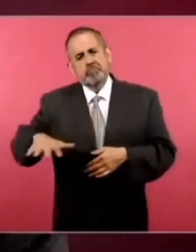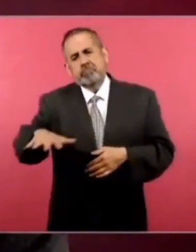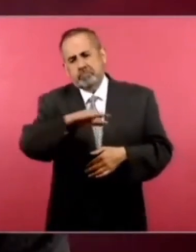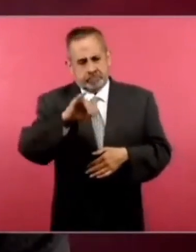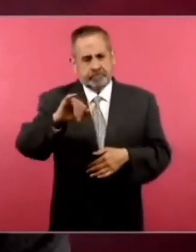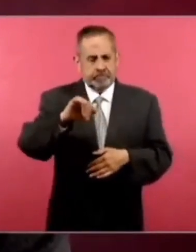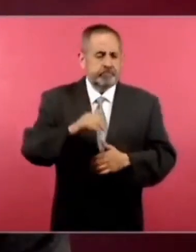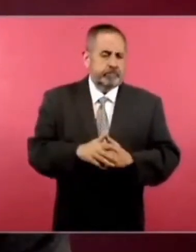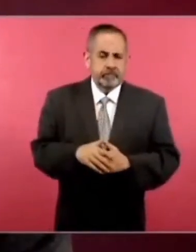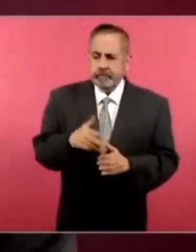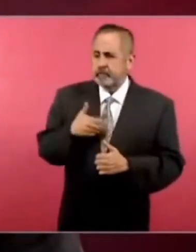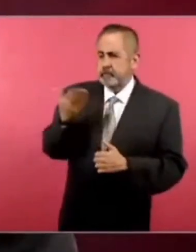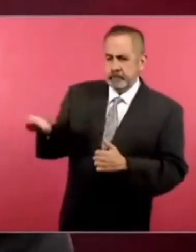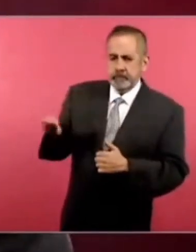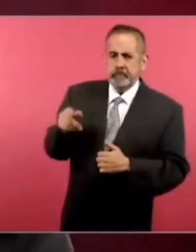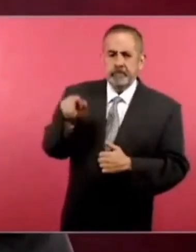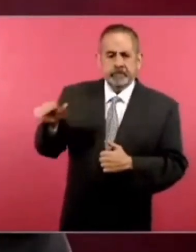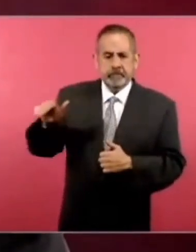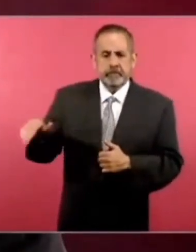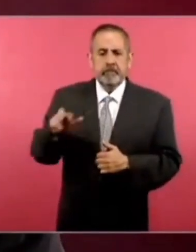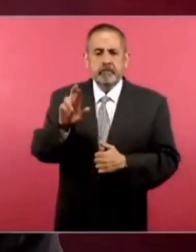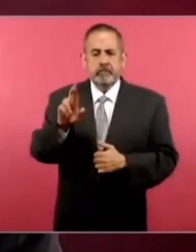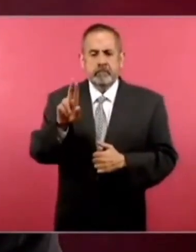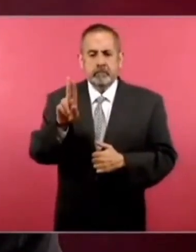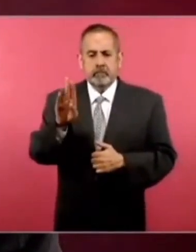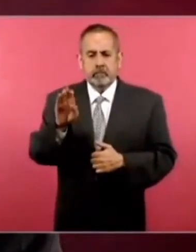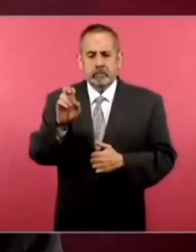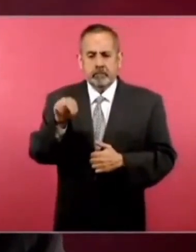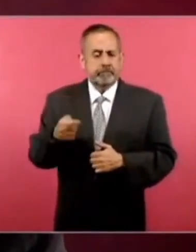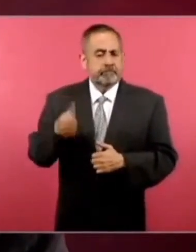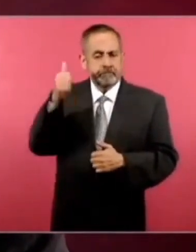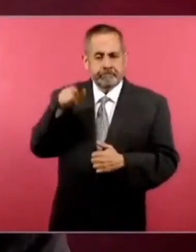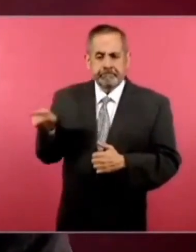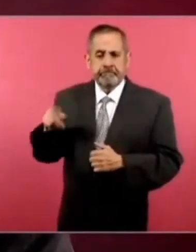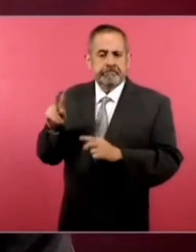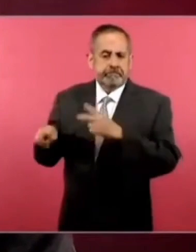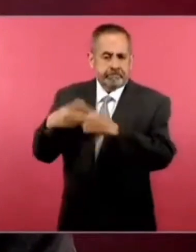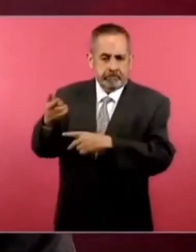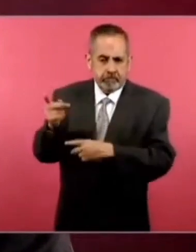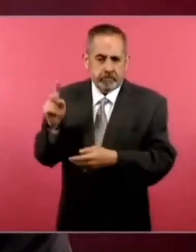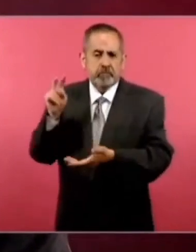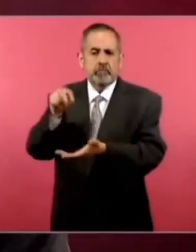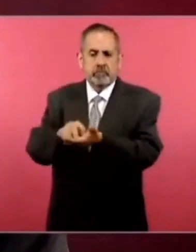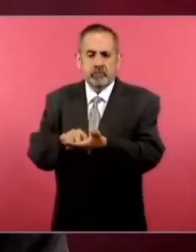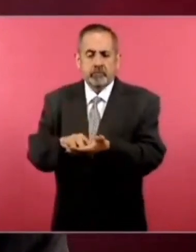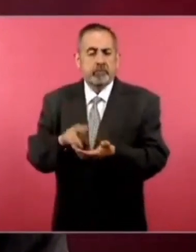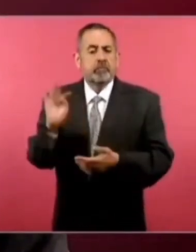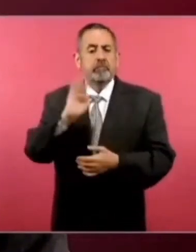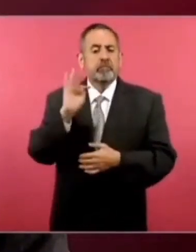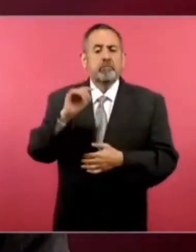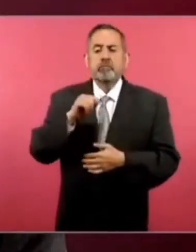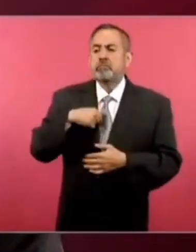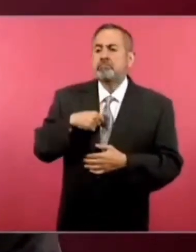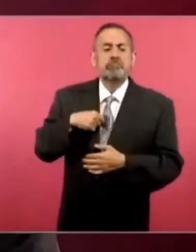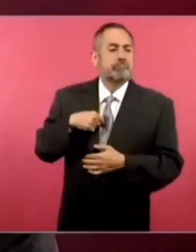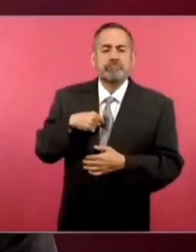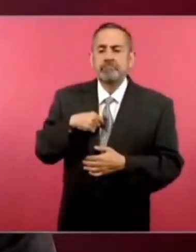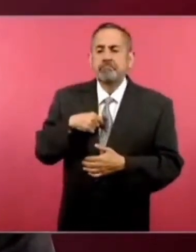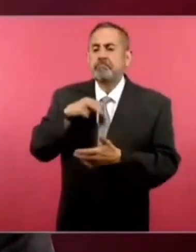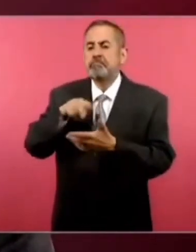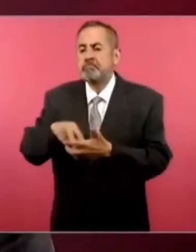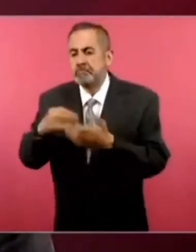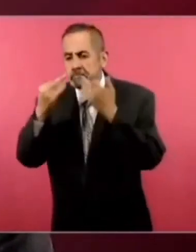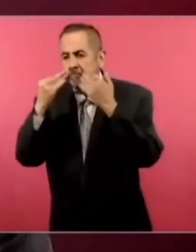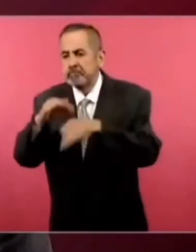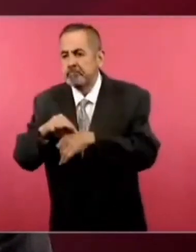y le voy a pedir a Rubén que vaya primero. A lo mejor yo nada más voy a ir a